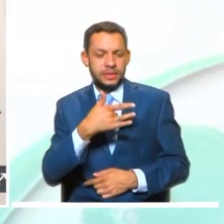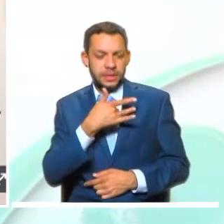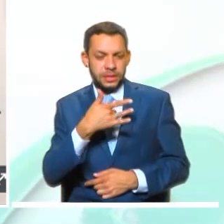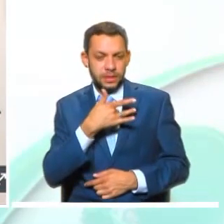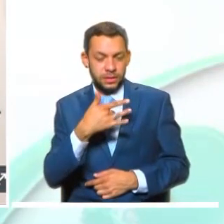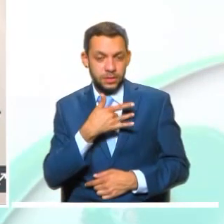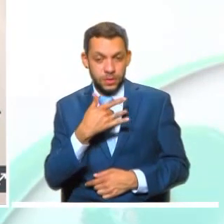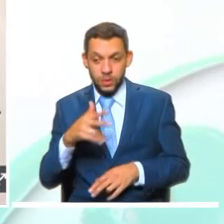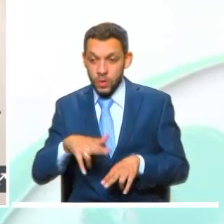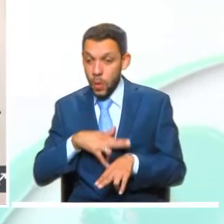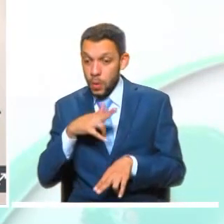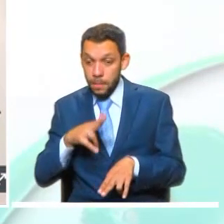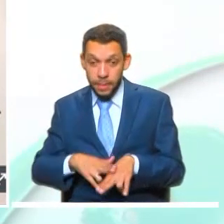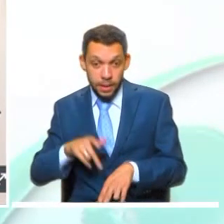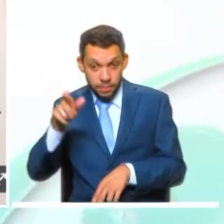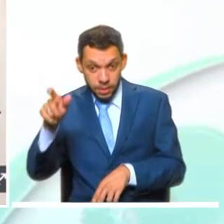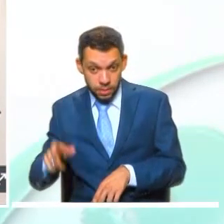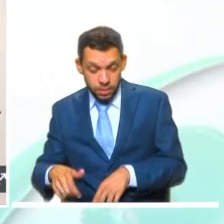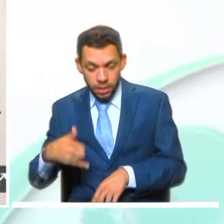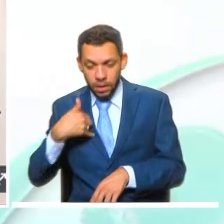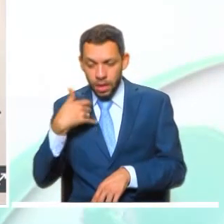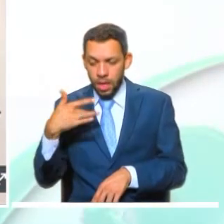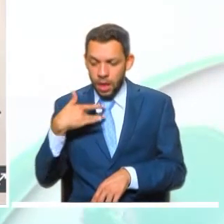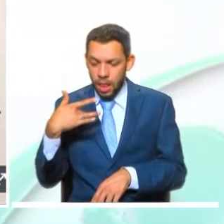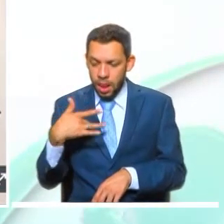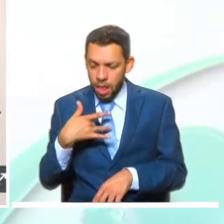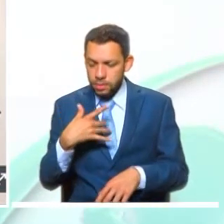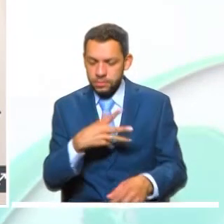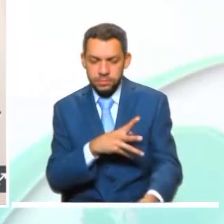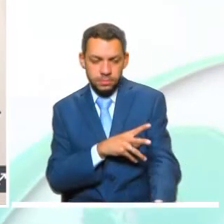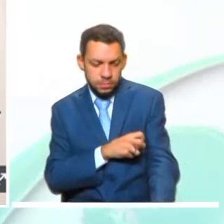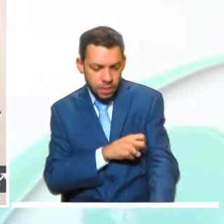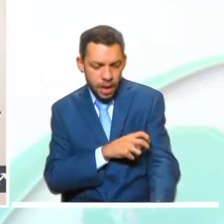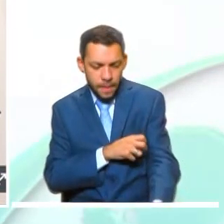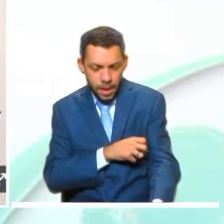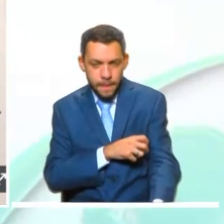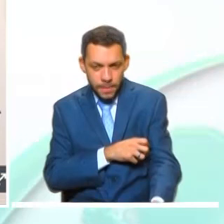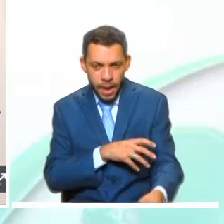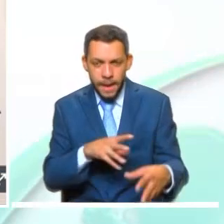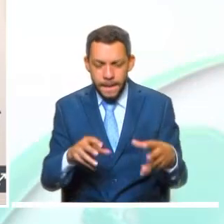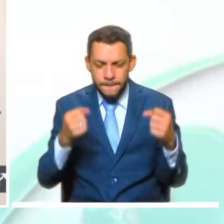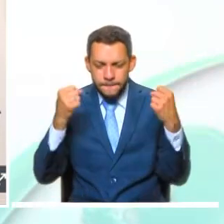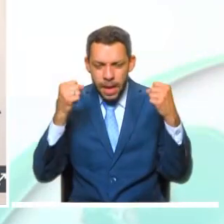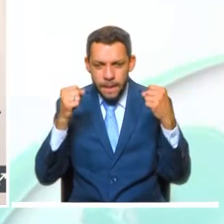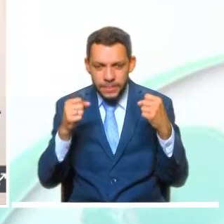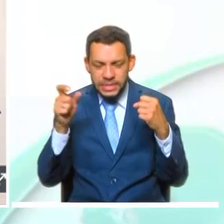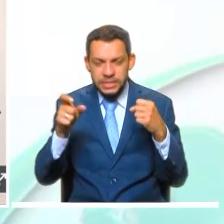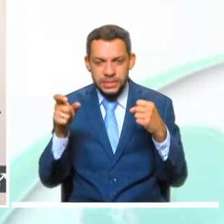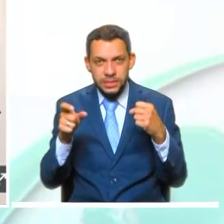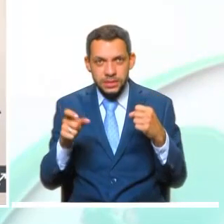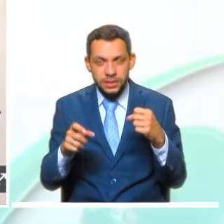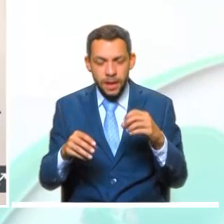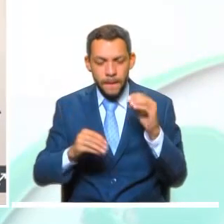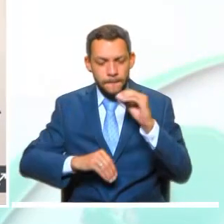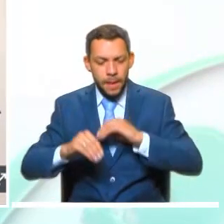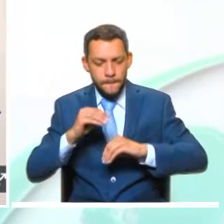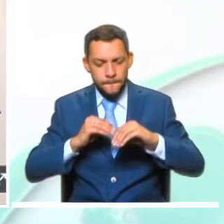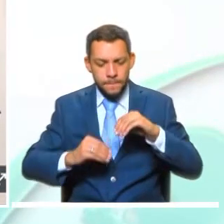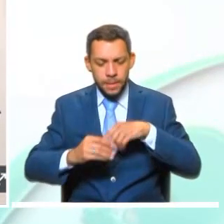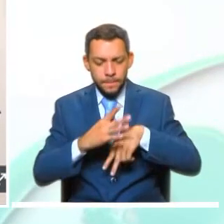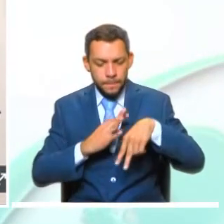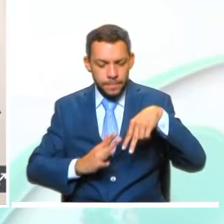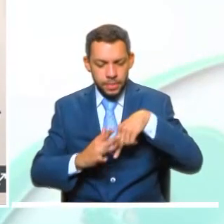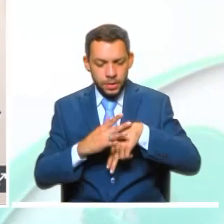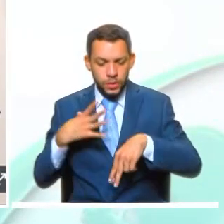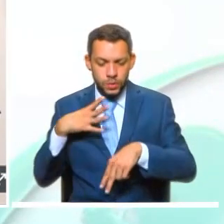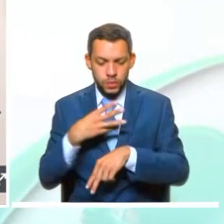normal que una persona tan joven tenga problema de hipertensión hay que hacerle un ecodoppler de los vasos renales nosotros tenemos médico vascular